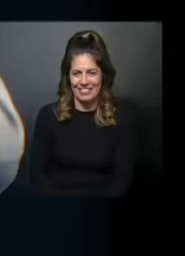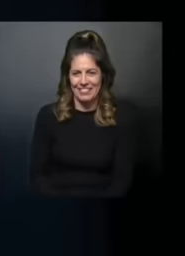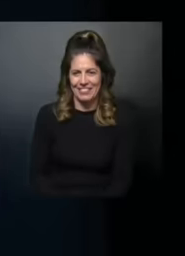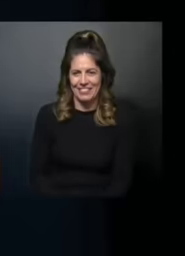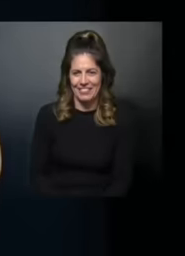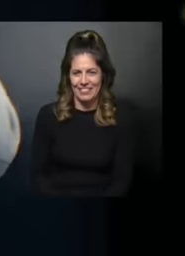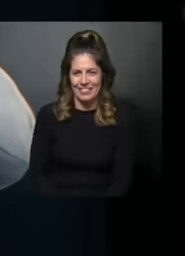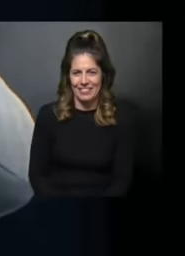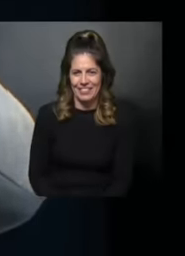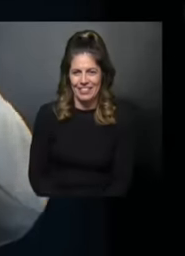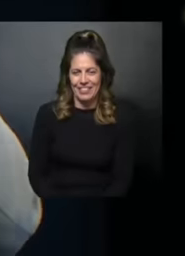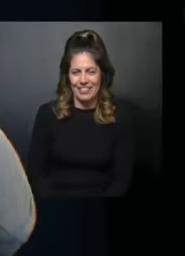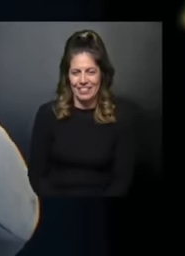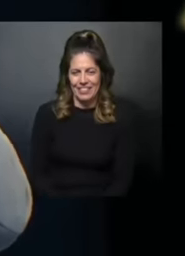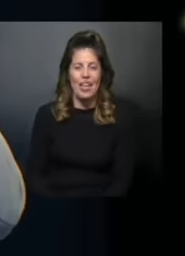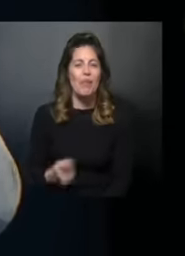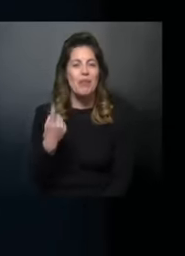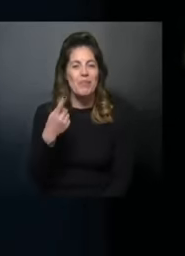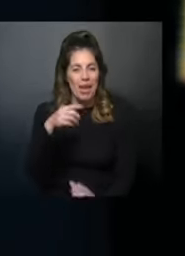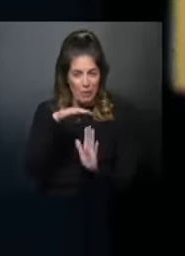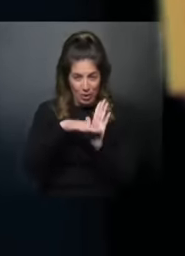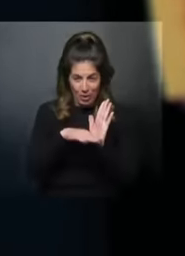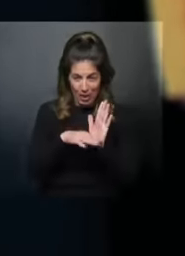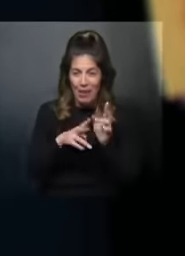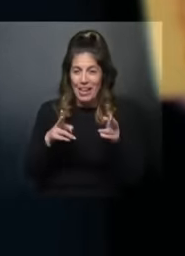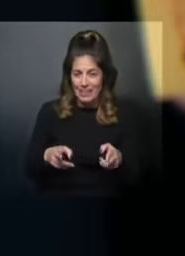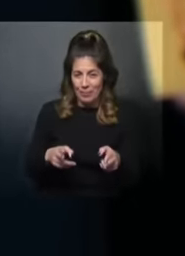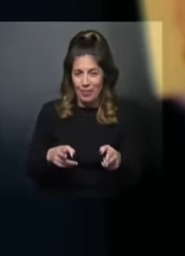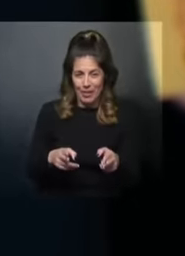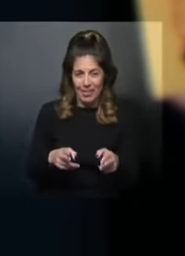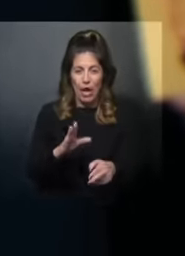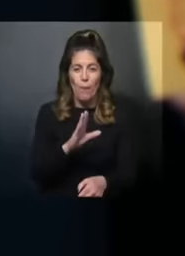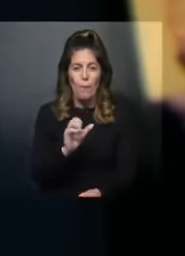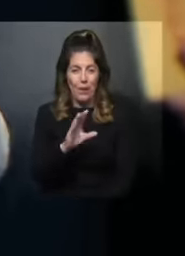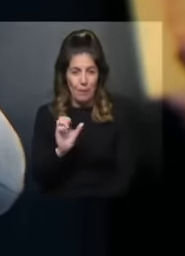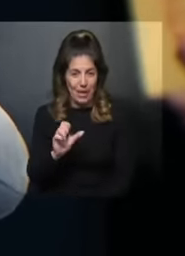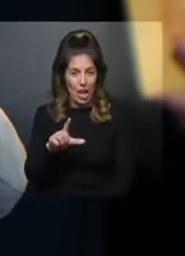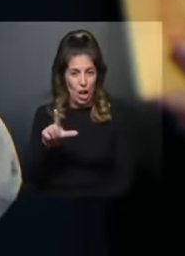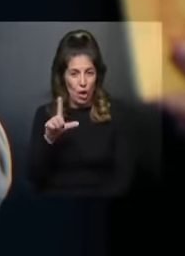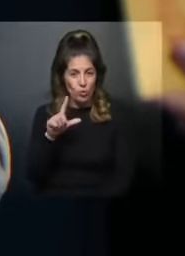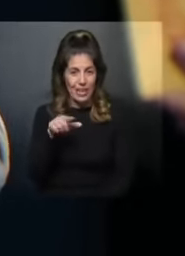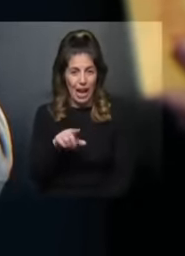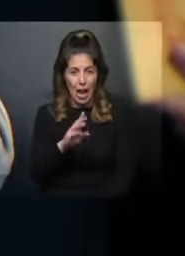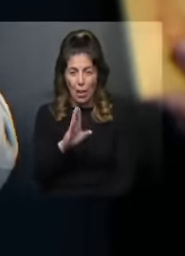que el primer programa de la temporada fue con el Pepe y con Lucía. Y a Pepe le salió esa